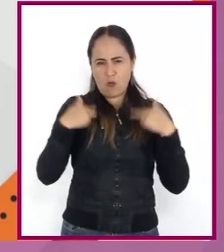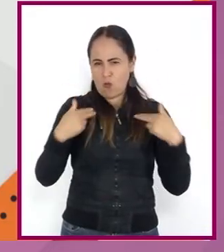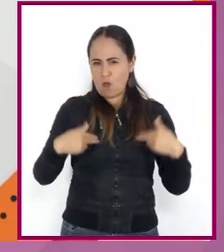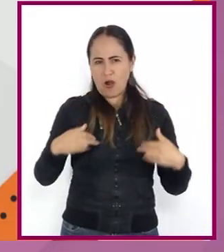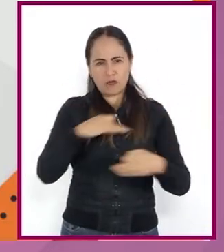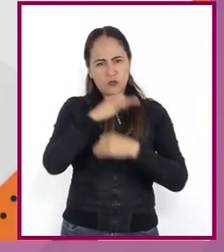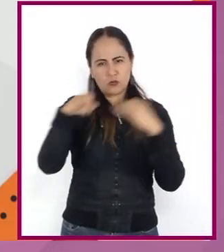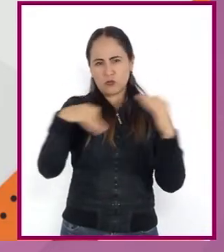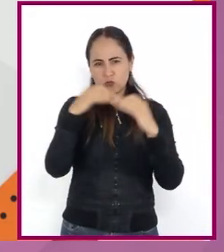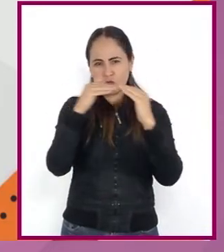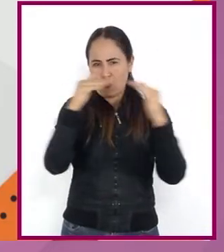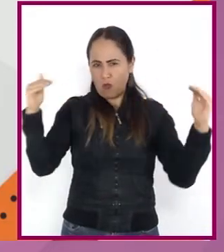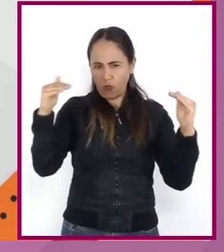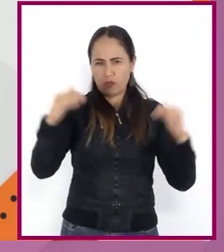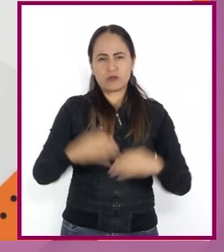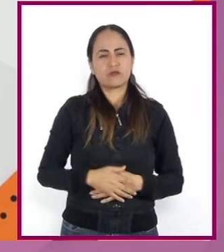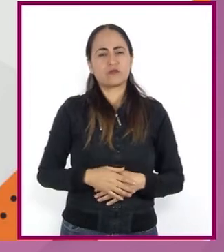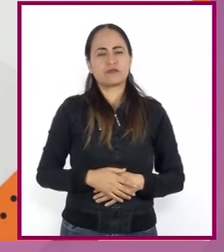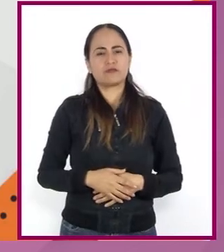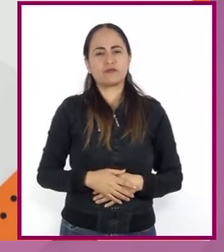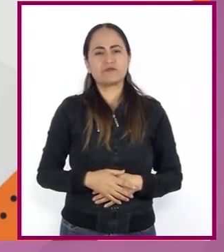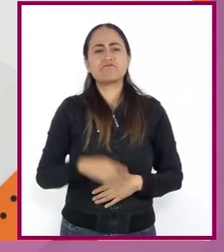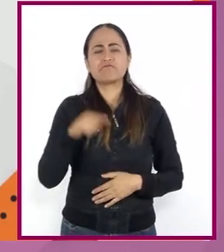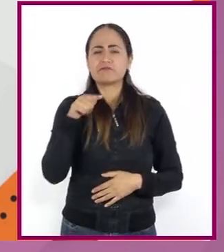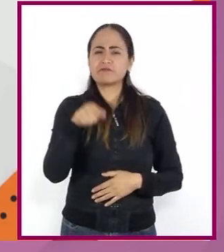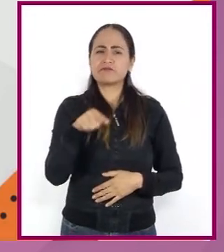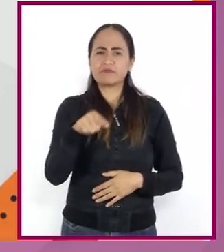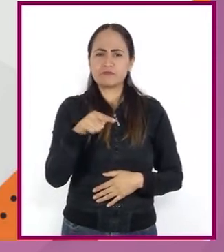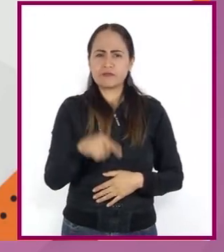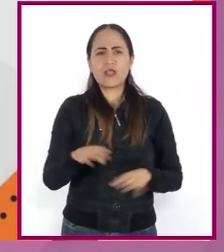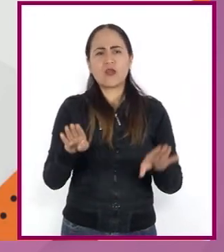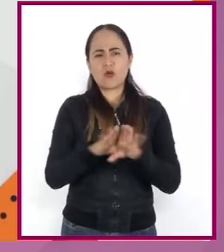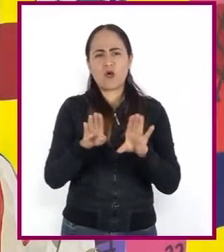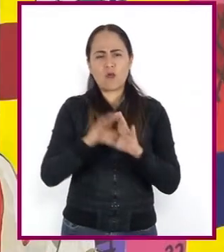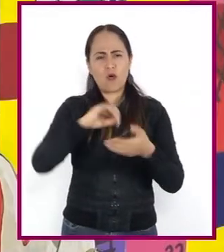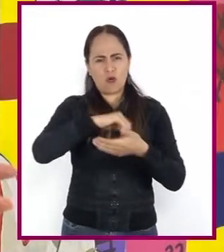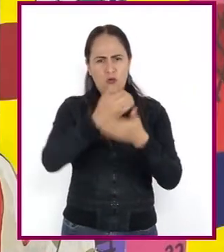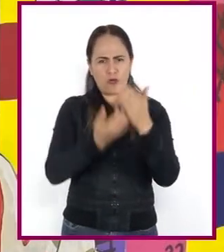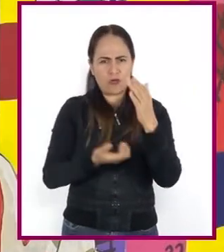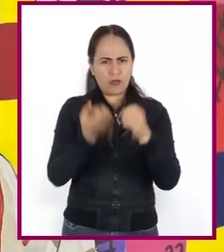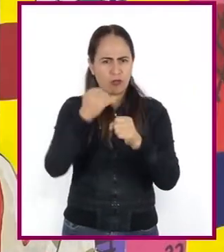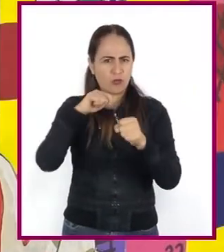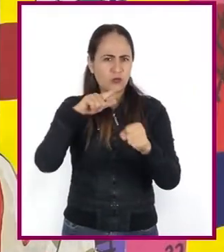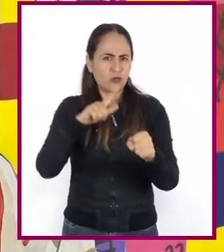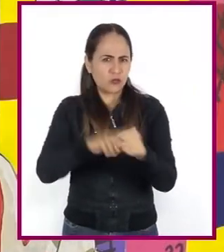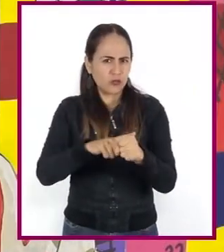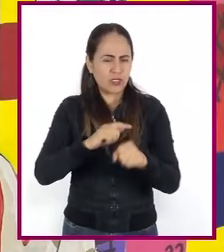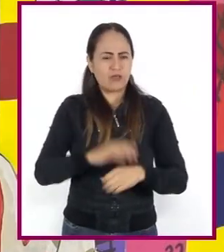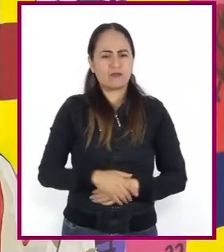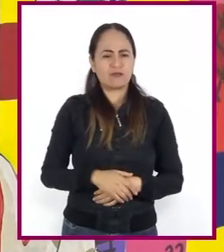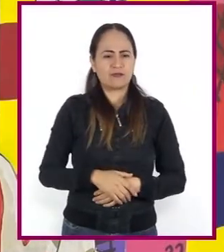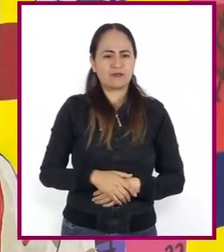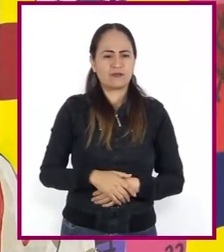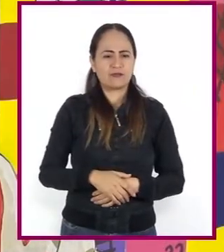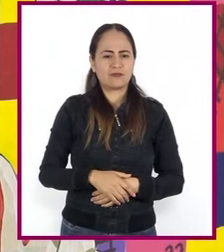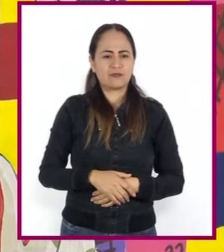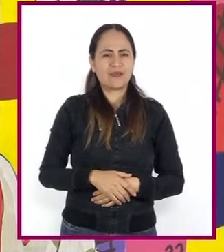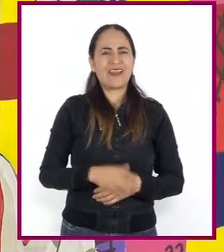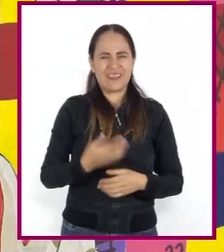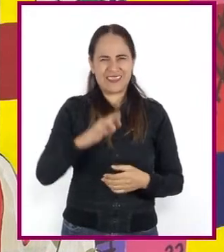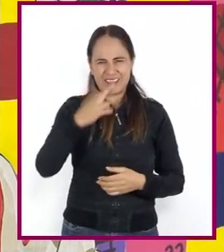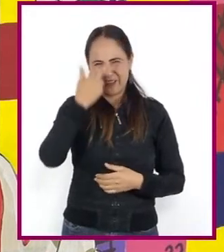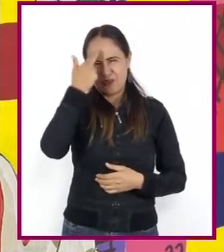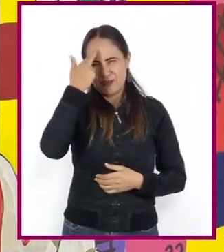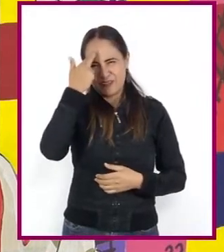humanos bajo un Estado instituido a través de un contrato social. Retomando el propósito de nuestra